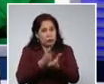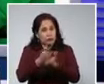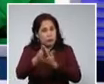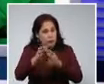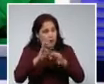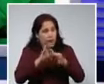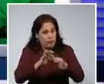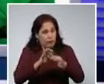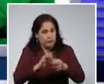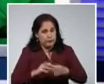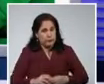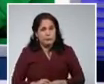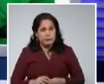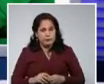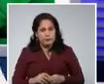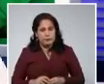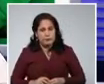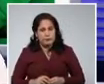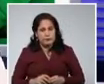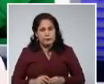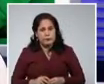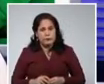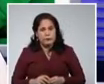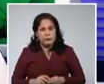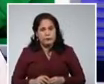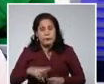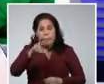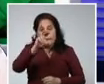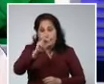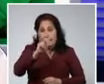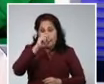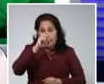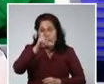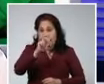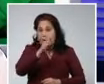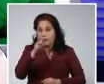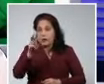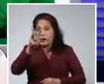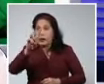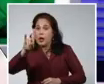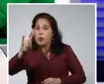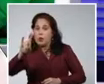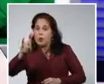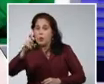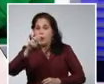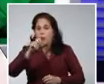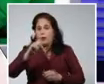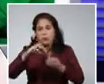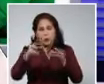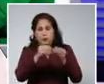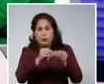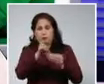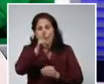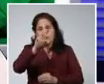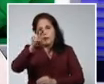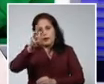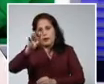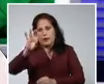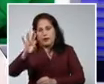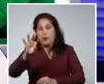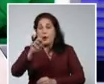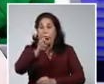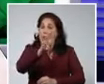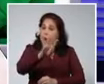de graves. De 20 a 39 años de edad, 237, de 40 a